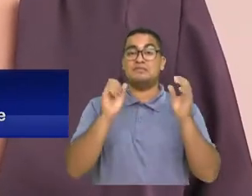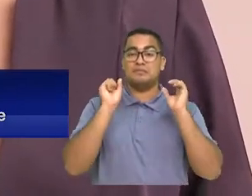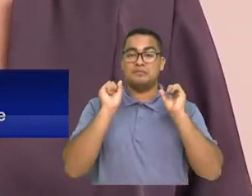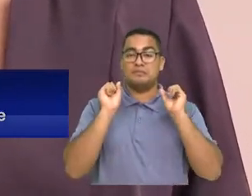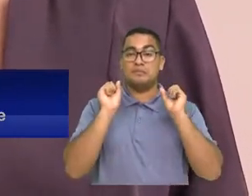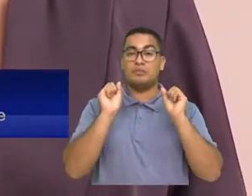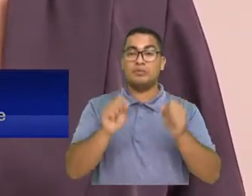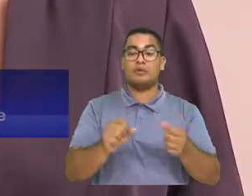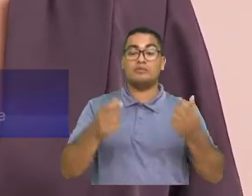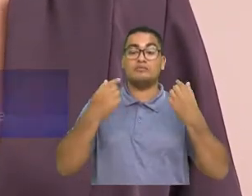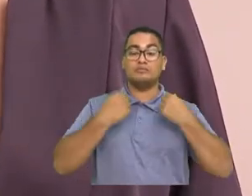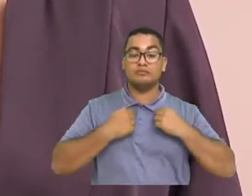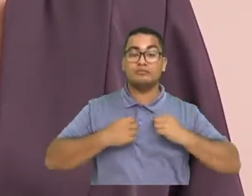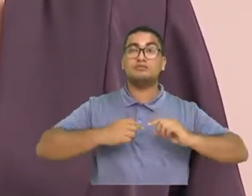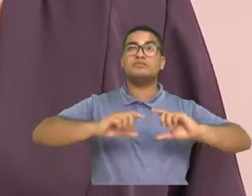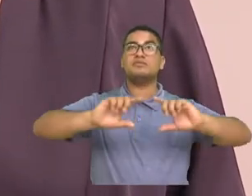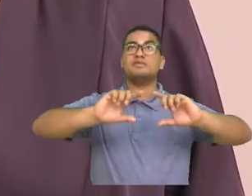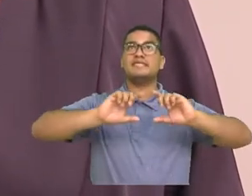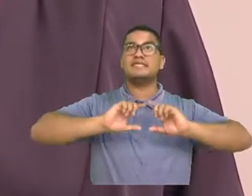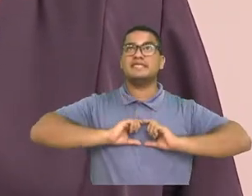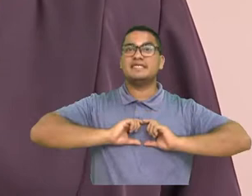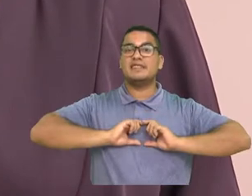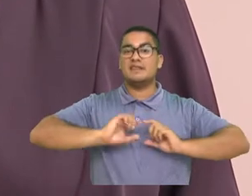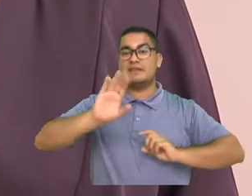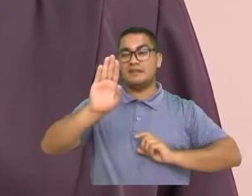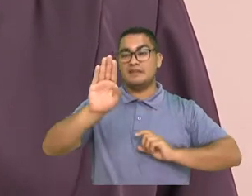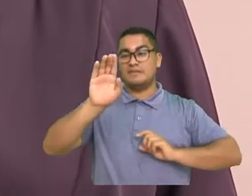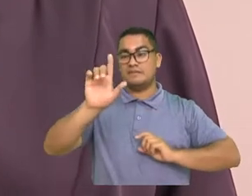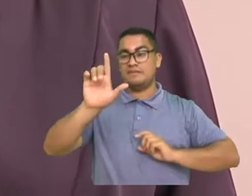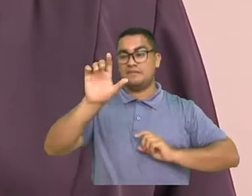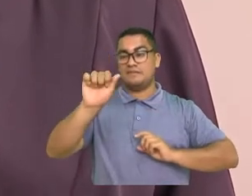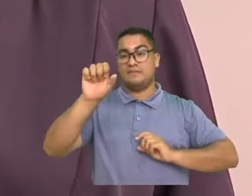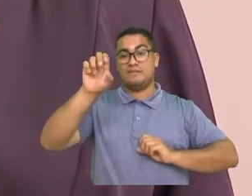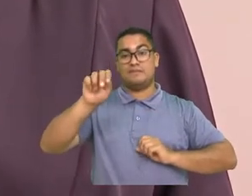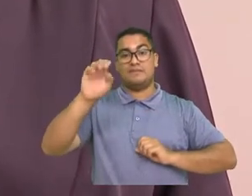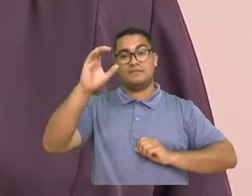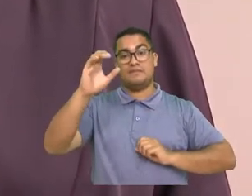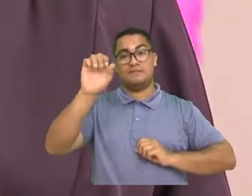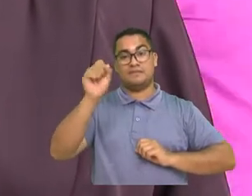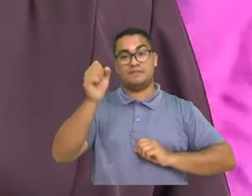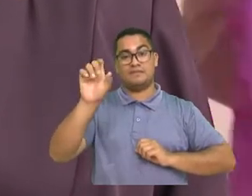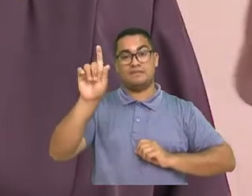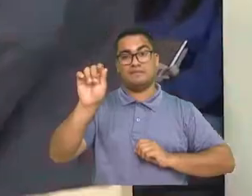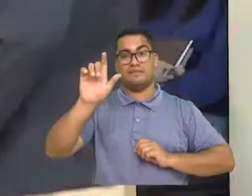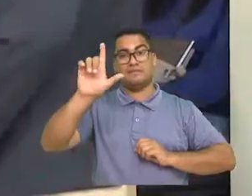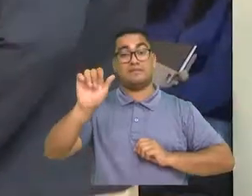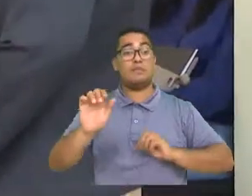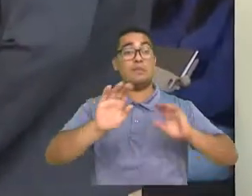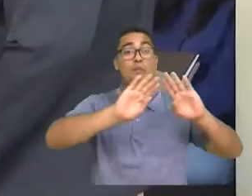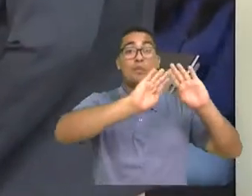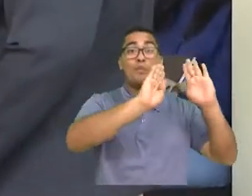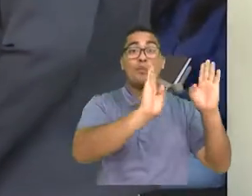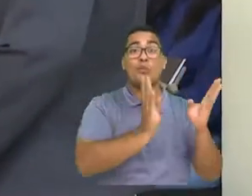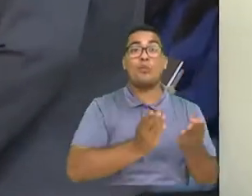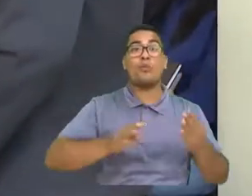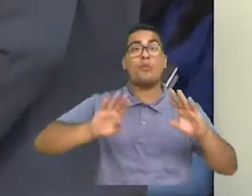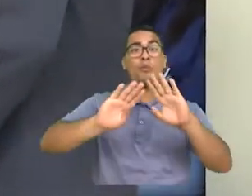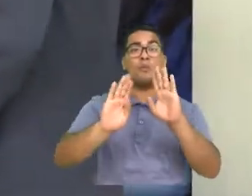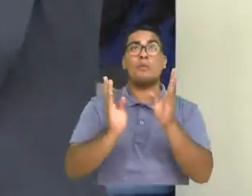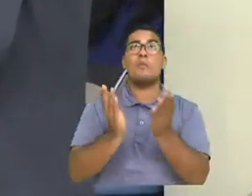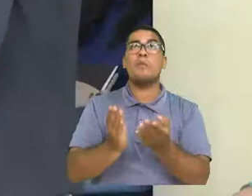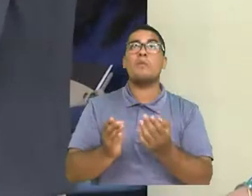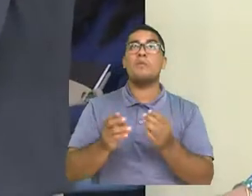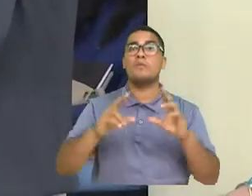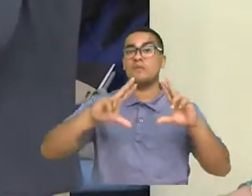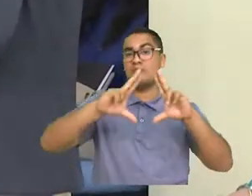esa orden de Blanca Estela Arauz Pineda a las mujeres que también en Nicaragua sabemos